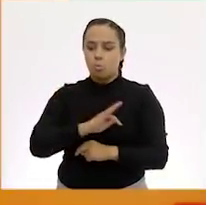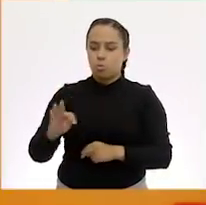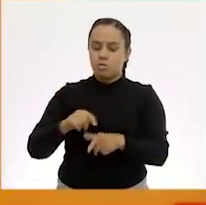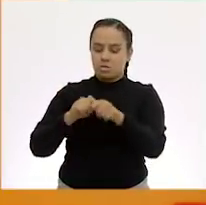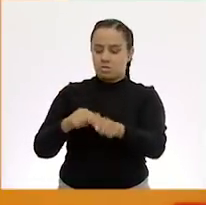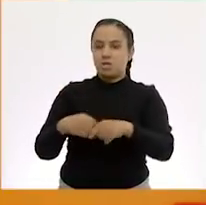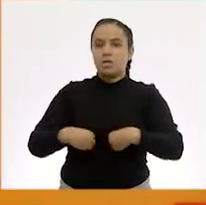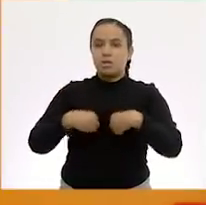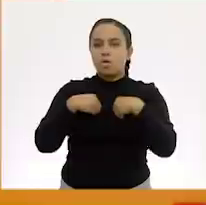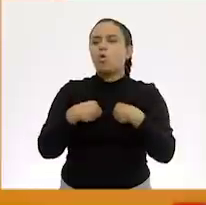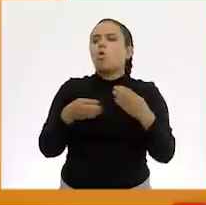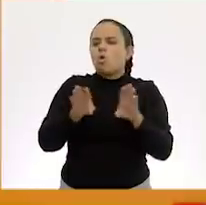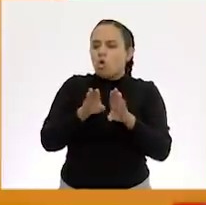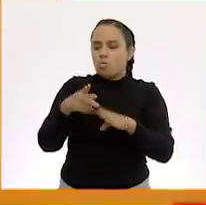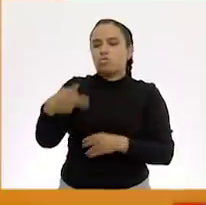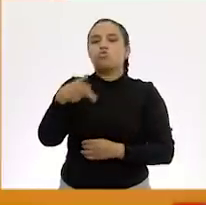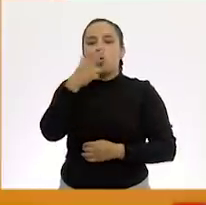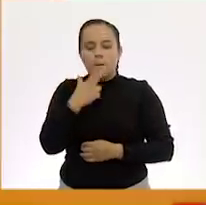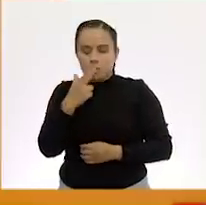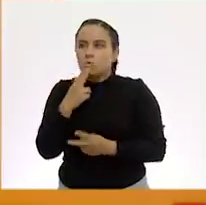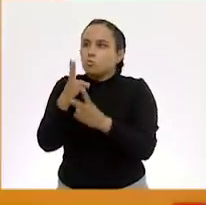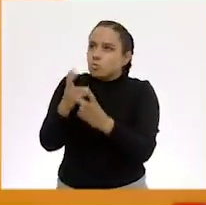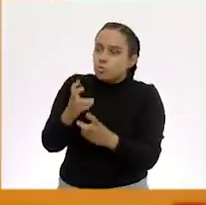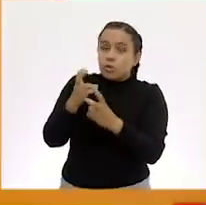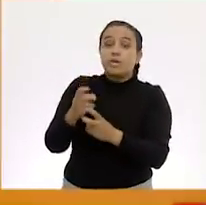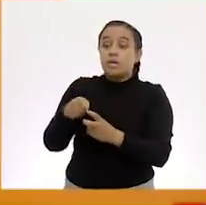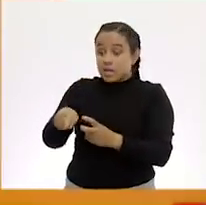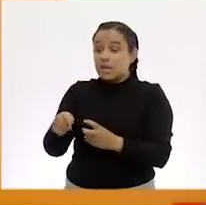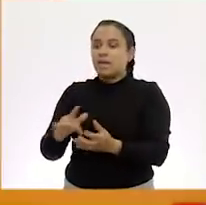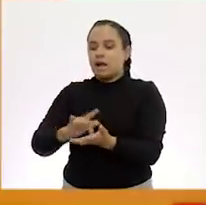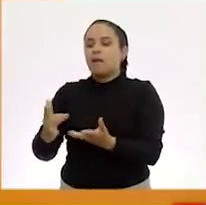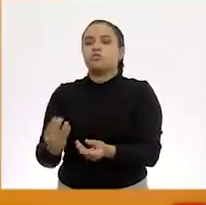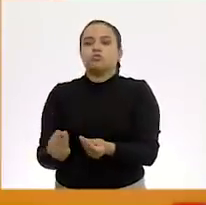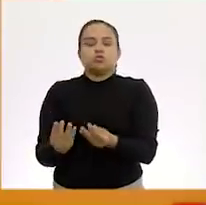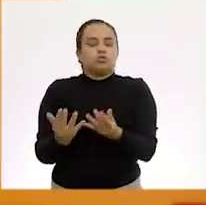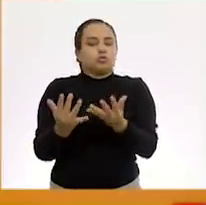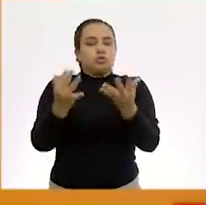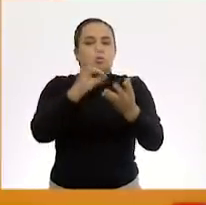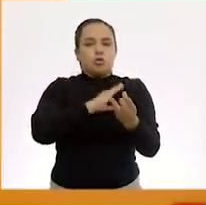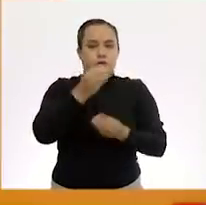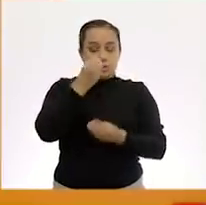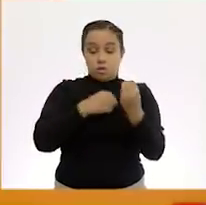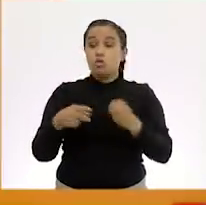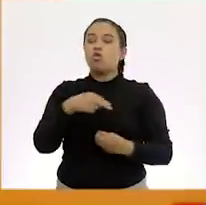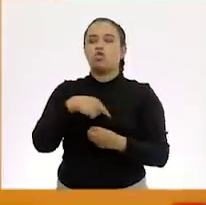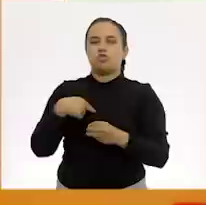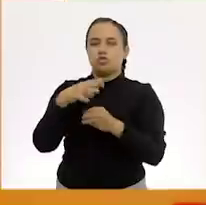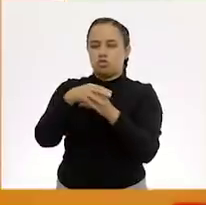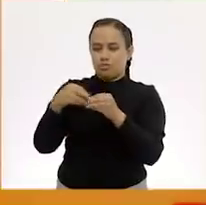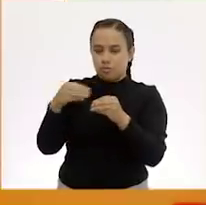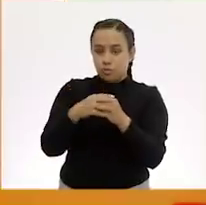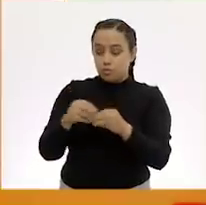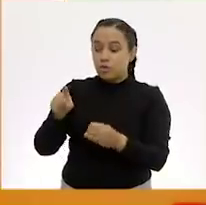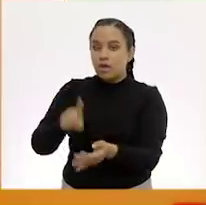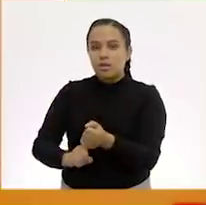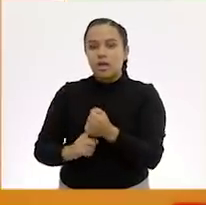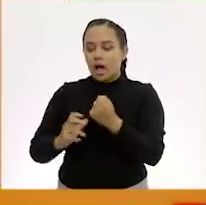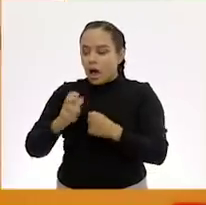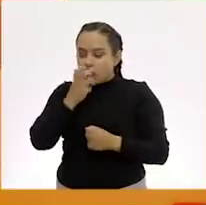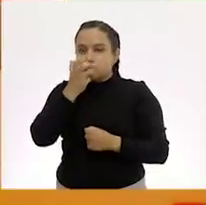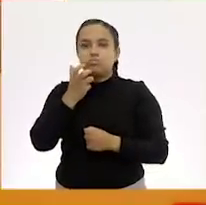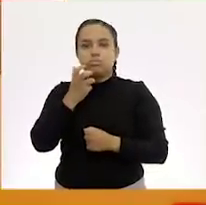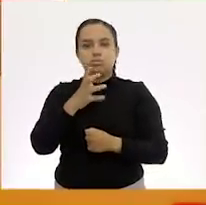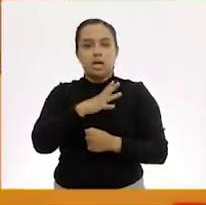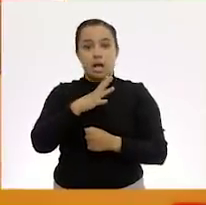sobrevivir por el azúcar y nos pueden alimentar también, porque si consumimos sus frutas, que también tienen azúcar, ¿Es